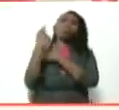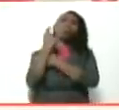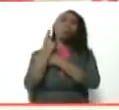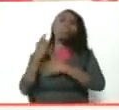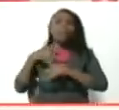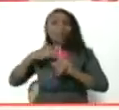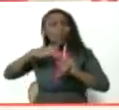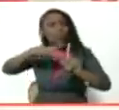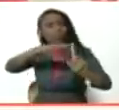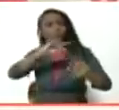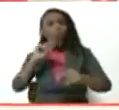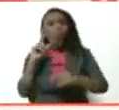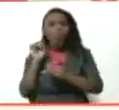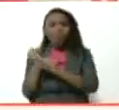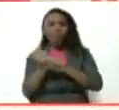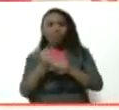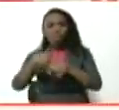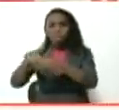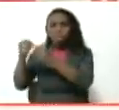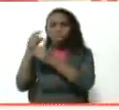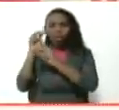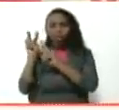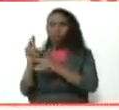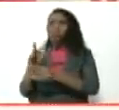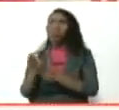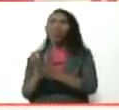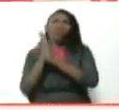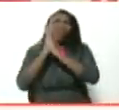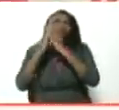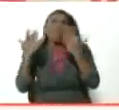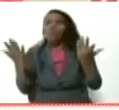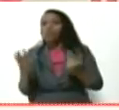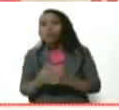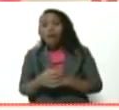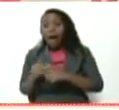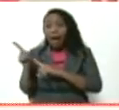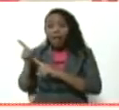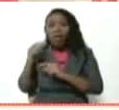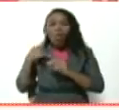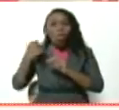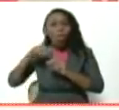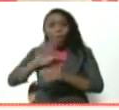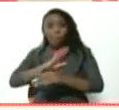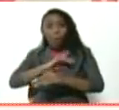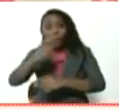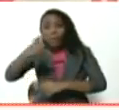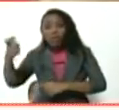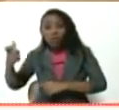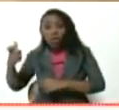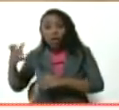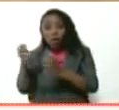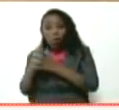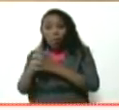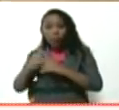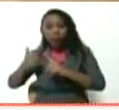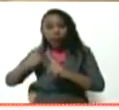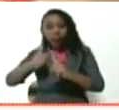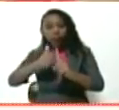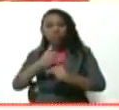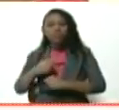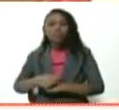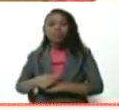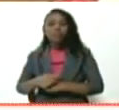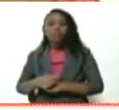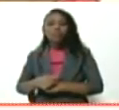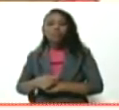perseguir un bate quebrado como este señor. Por Dios. Él lo va a perseguir su propia gente. ¿Eh? Son los que lo van a perseguir. Con